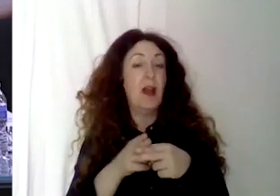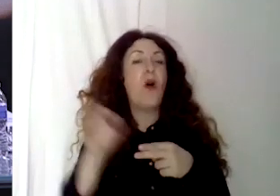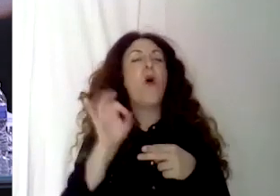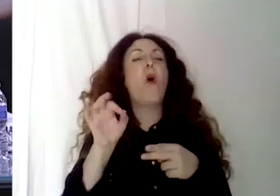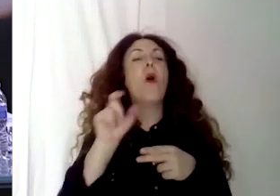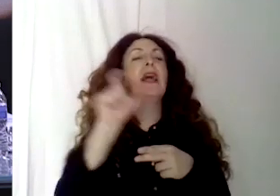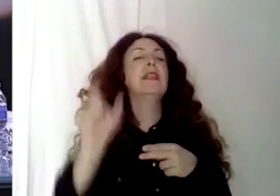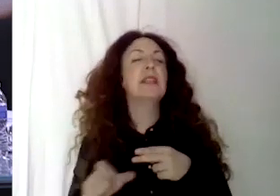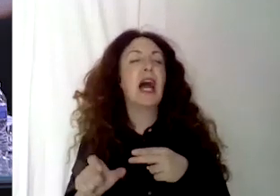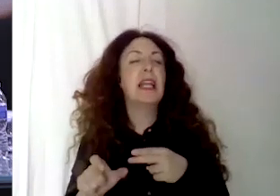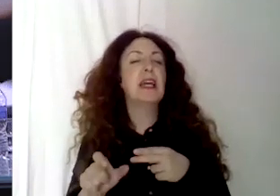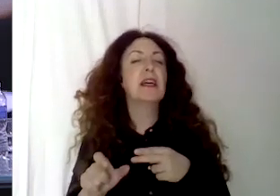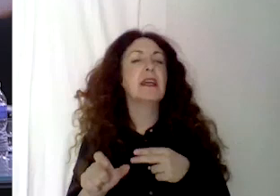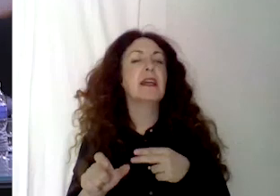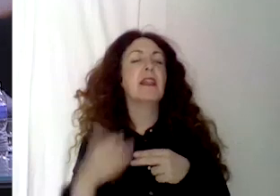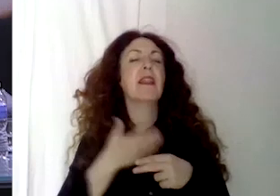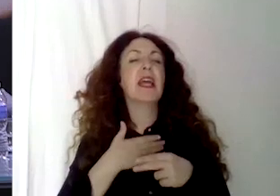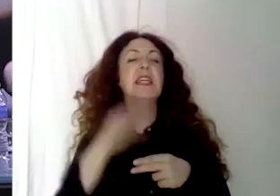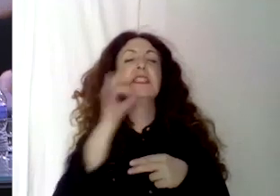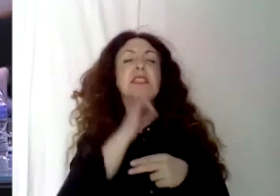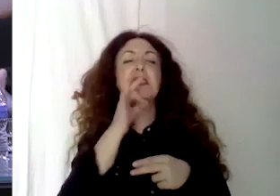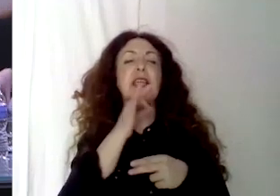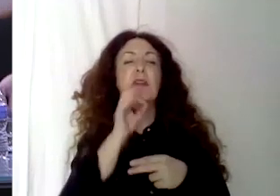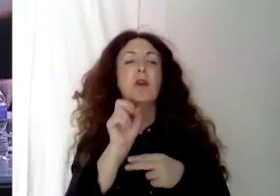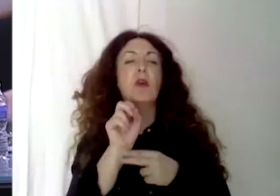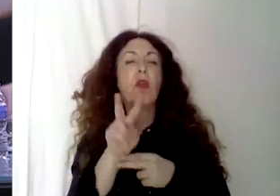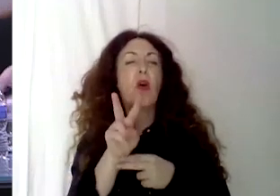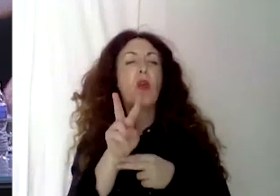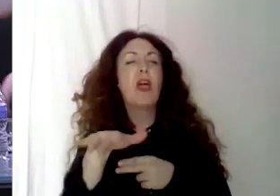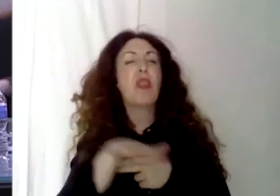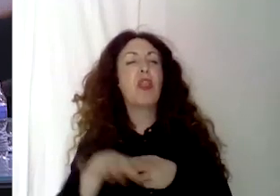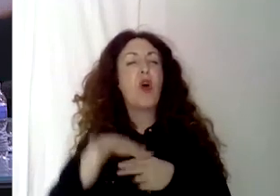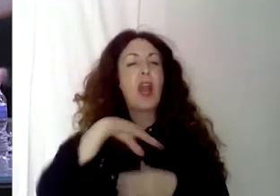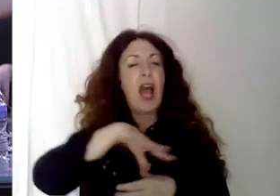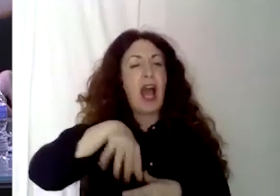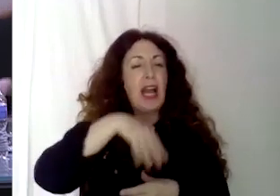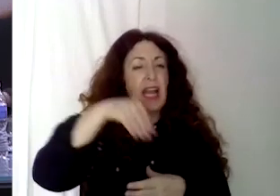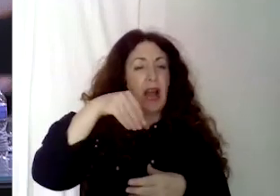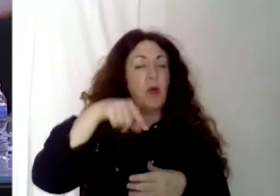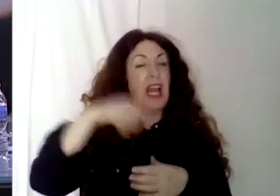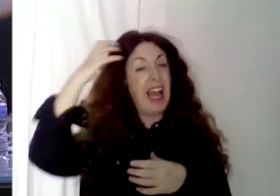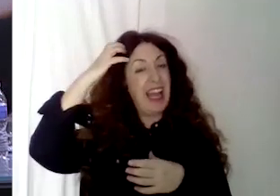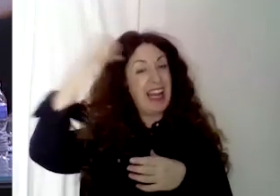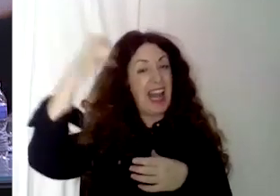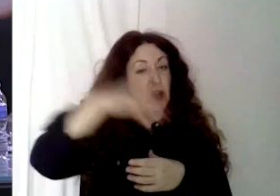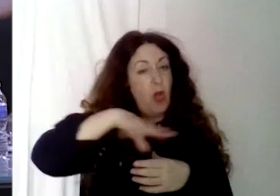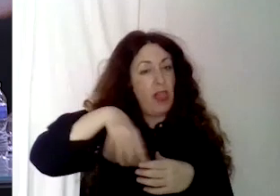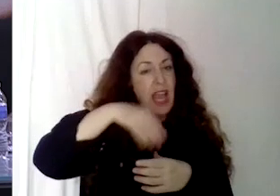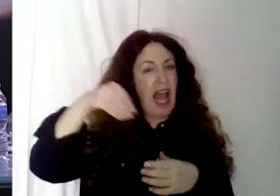tensa permanentemente desde el siglo XII del reino de Nápoles, el único reino que ha tenido Italia siempre, ¿no?